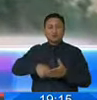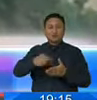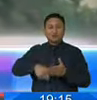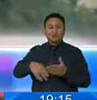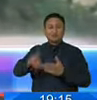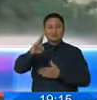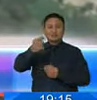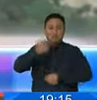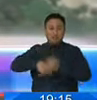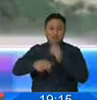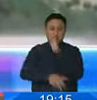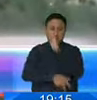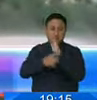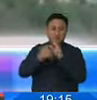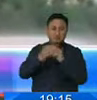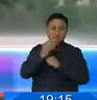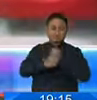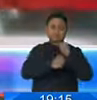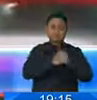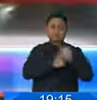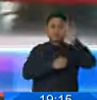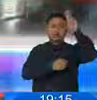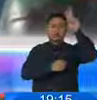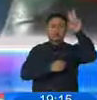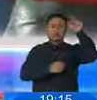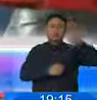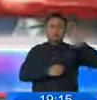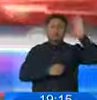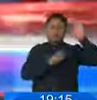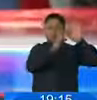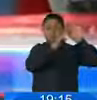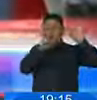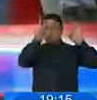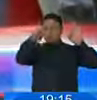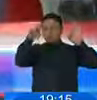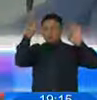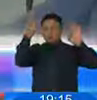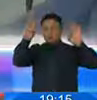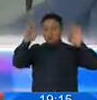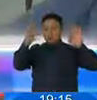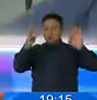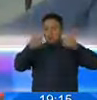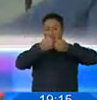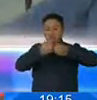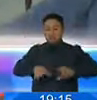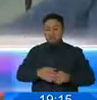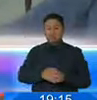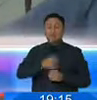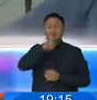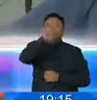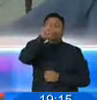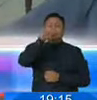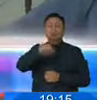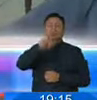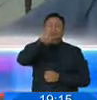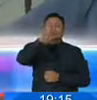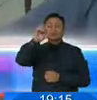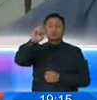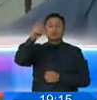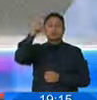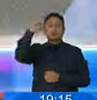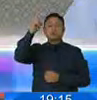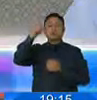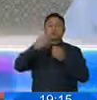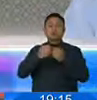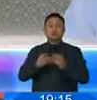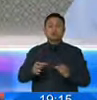con Petrochina desde el 2009 hasta el 2016 sería de al menos 2.200 millones de